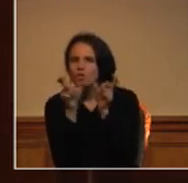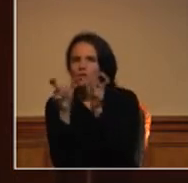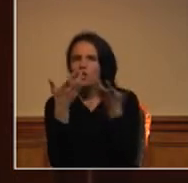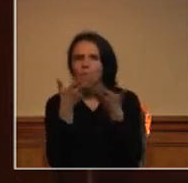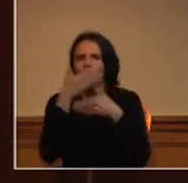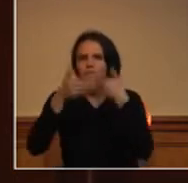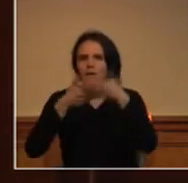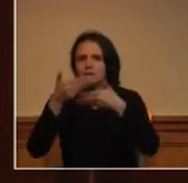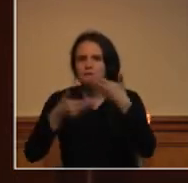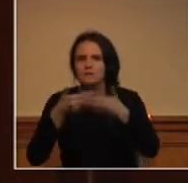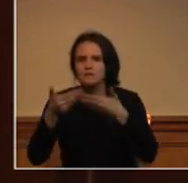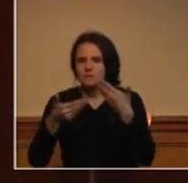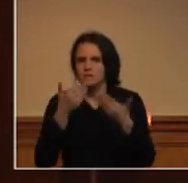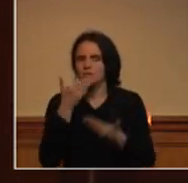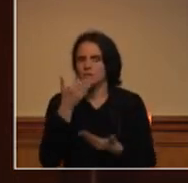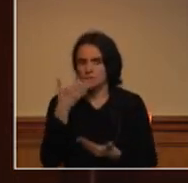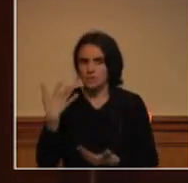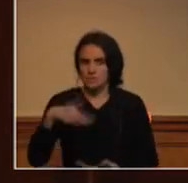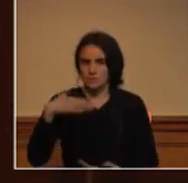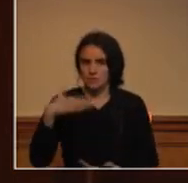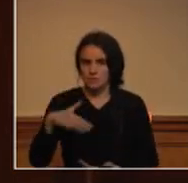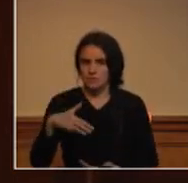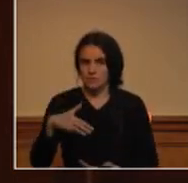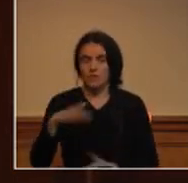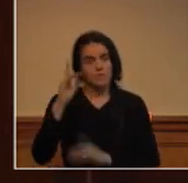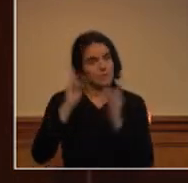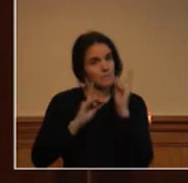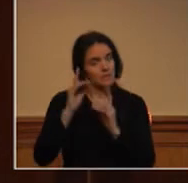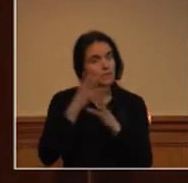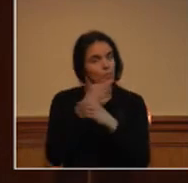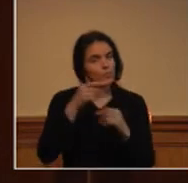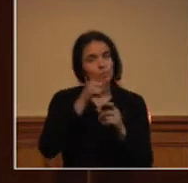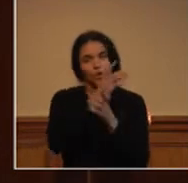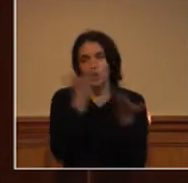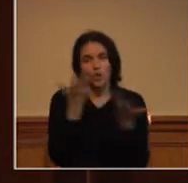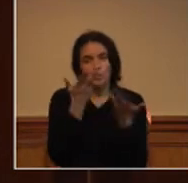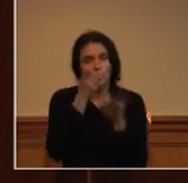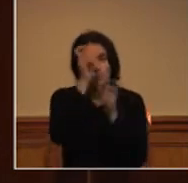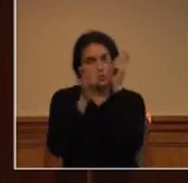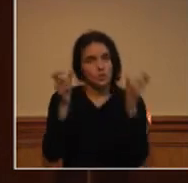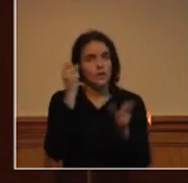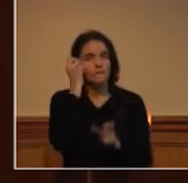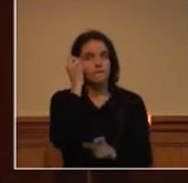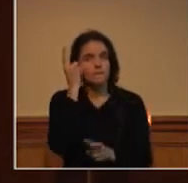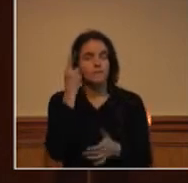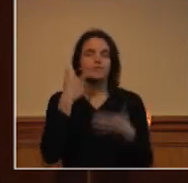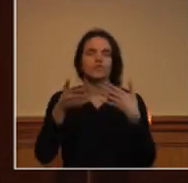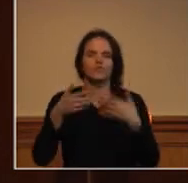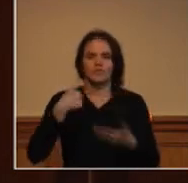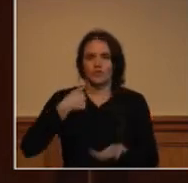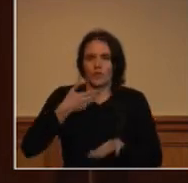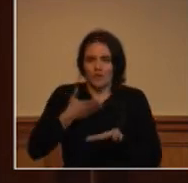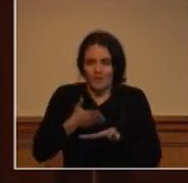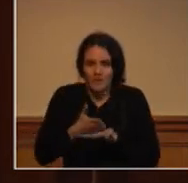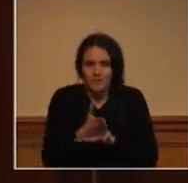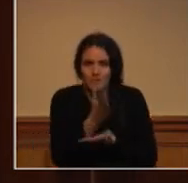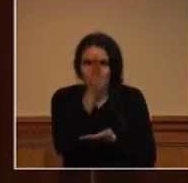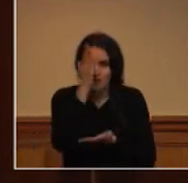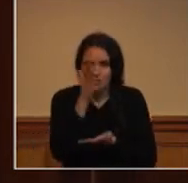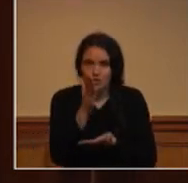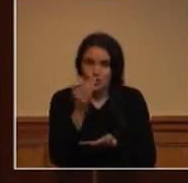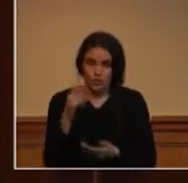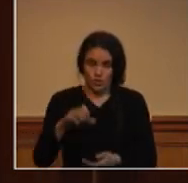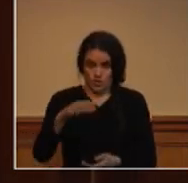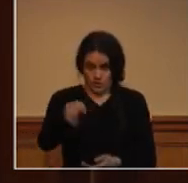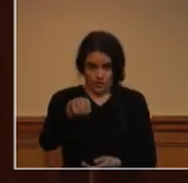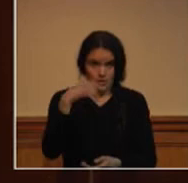avance. ¿Ya? Aquí depende mucho de yo entender muy bien en dónde estoy parado con ese